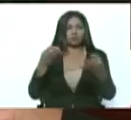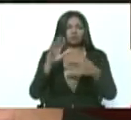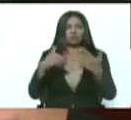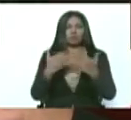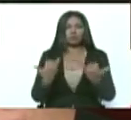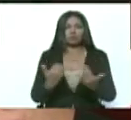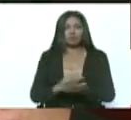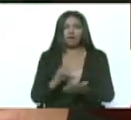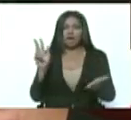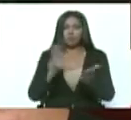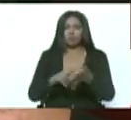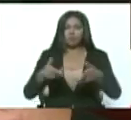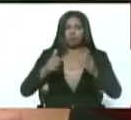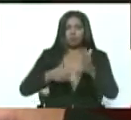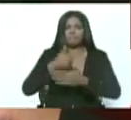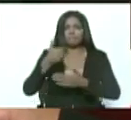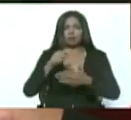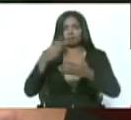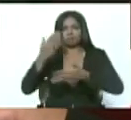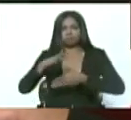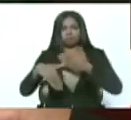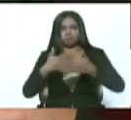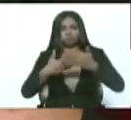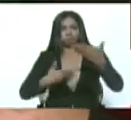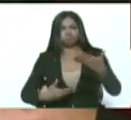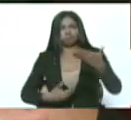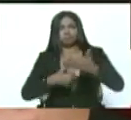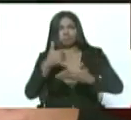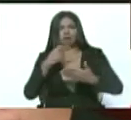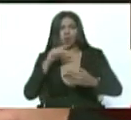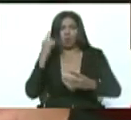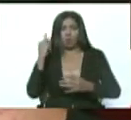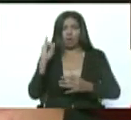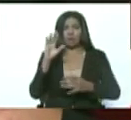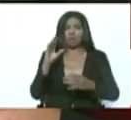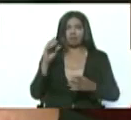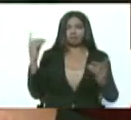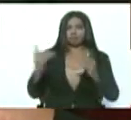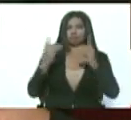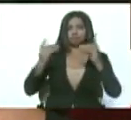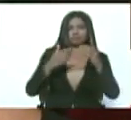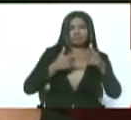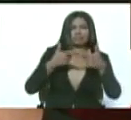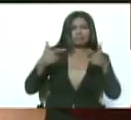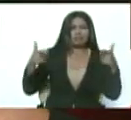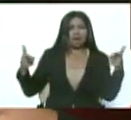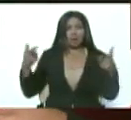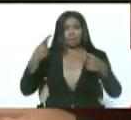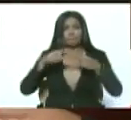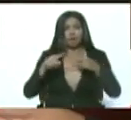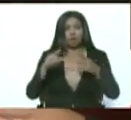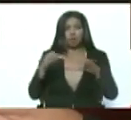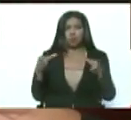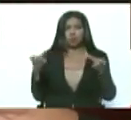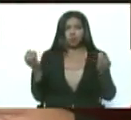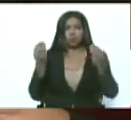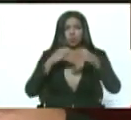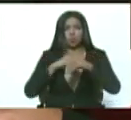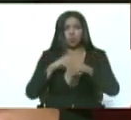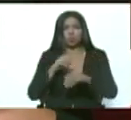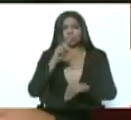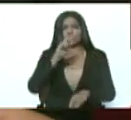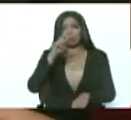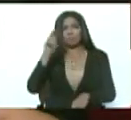han aprobado la mayoría de los documentos, la mayoría de las propuestas. Hoy hubo largos debates, pero con el consenso de los